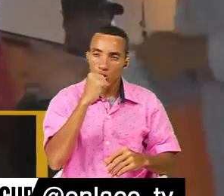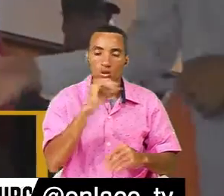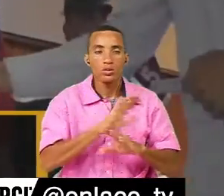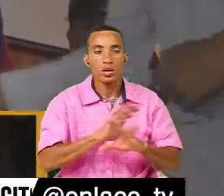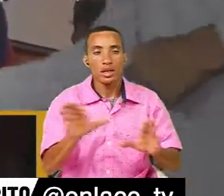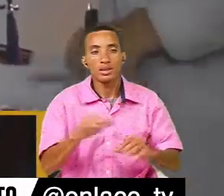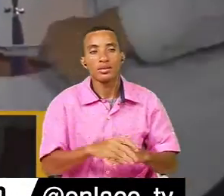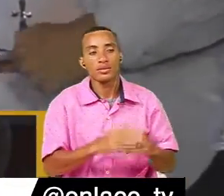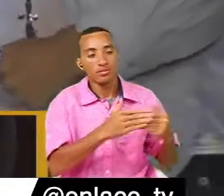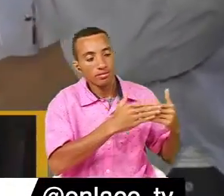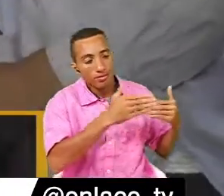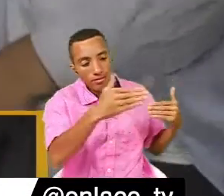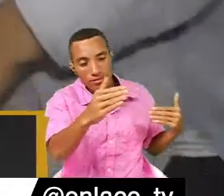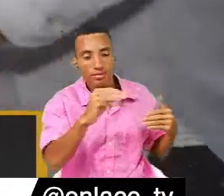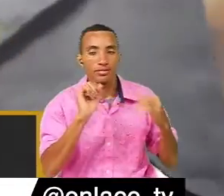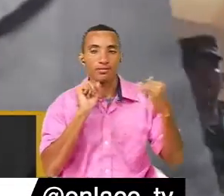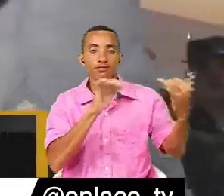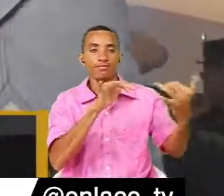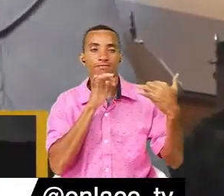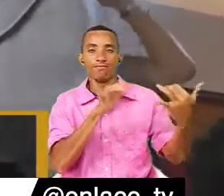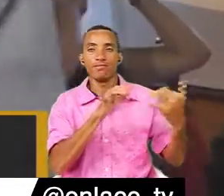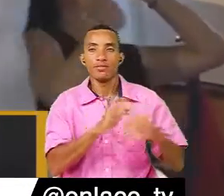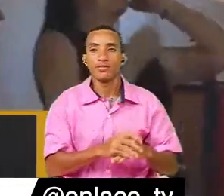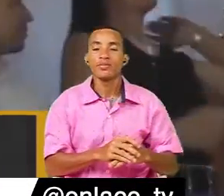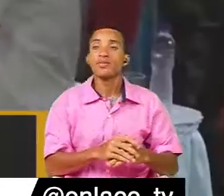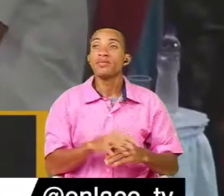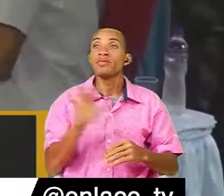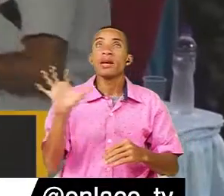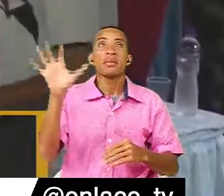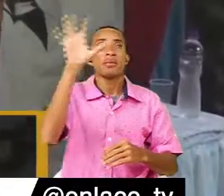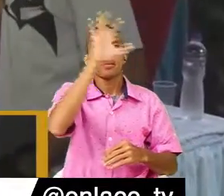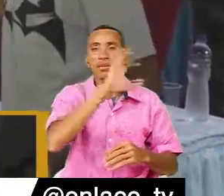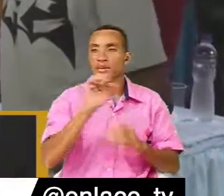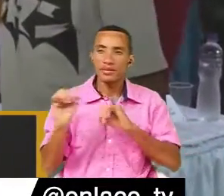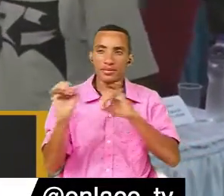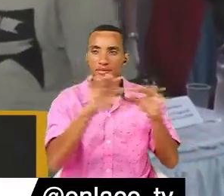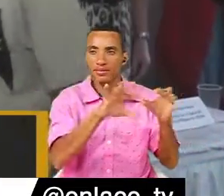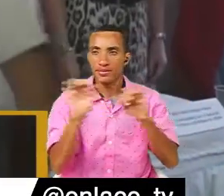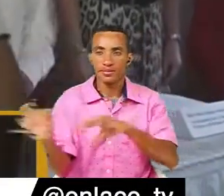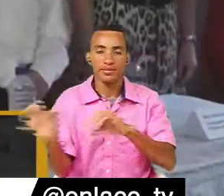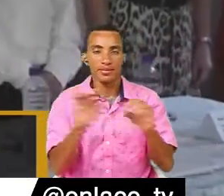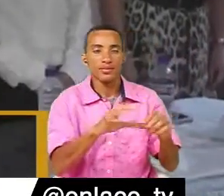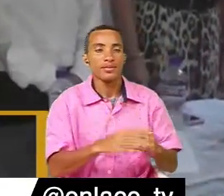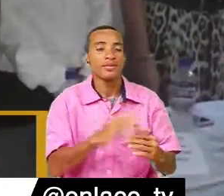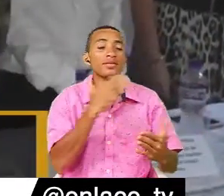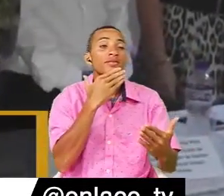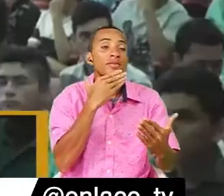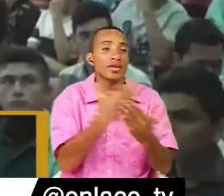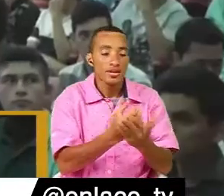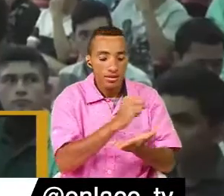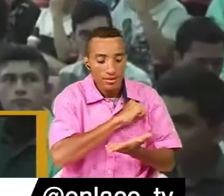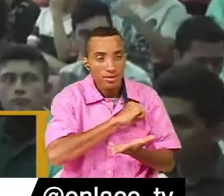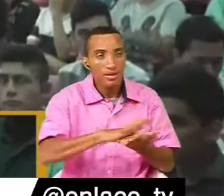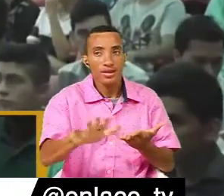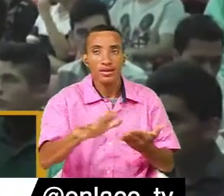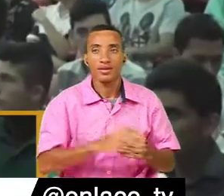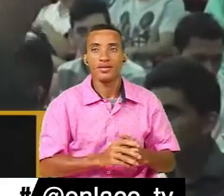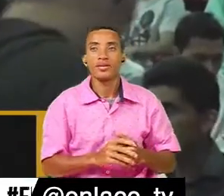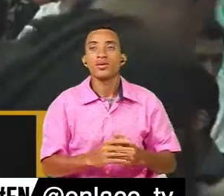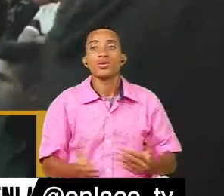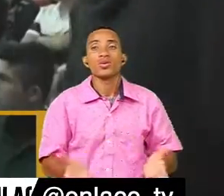de este conflicto armado. Desplazados de diferentes zonas del país expresaron su agradecimiento por la entrega gratuita del documento. Obviamente es un